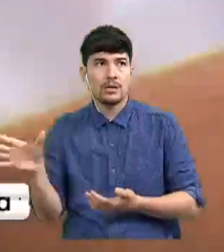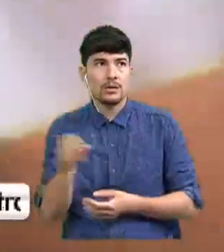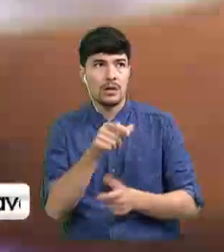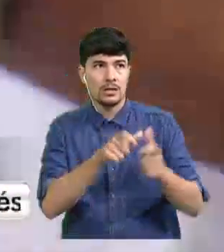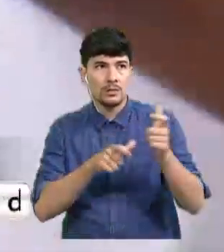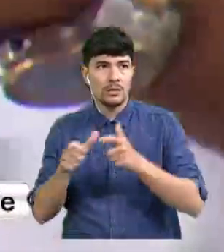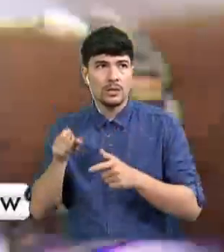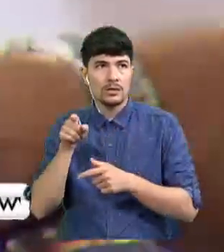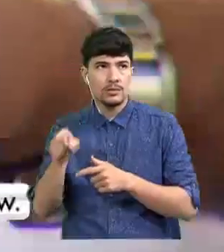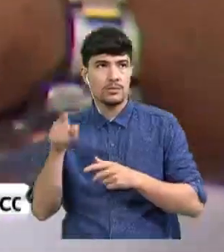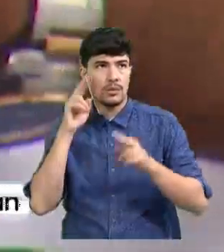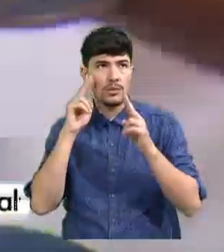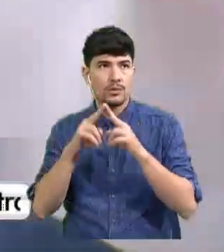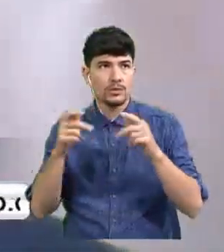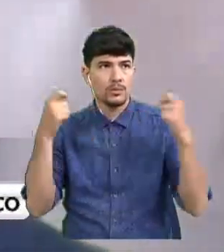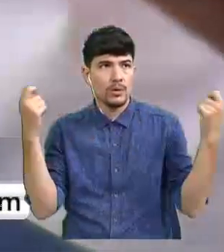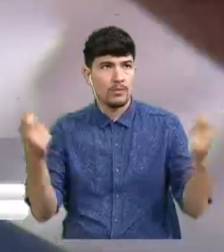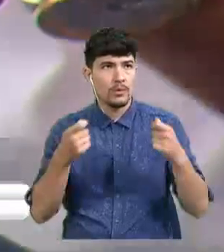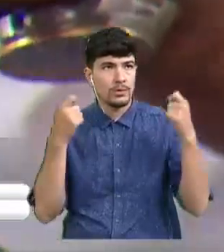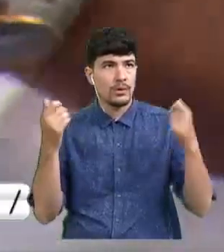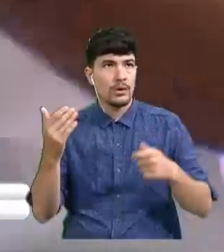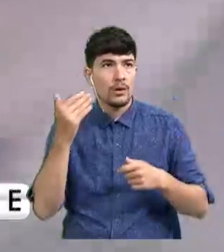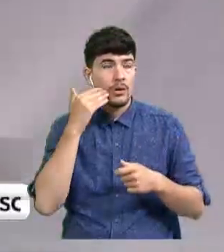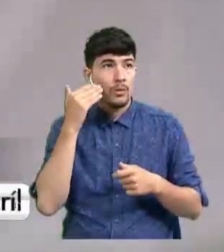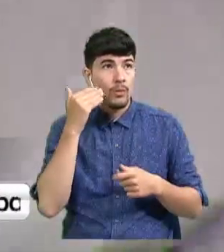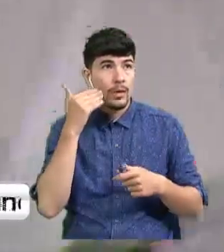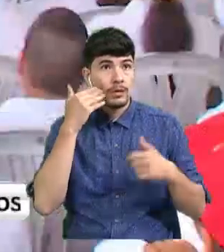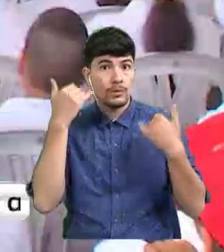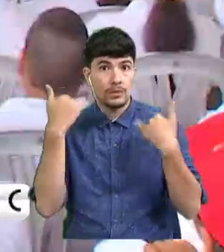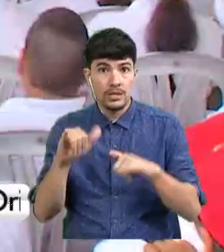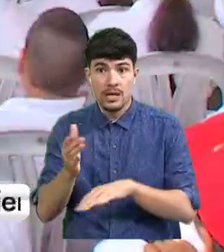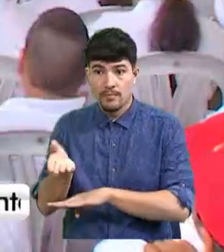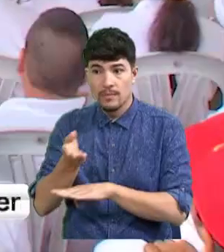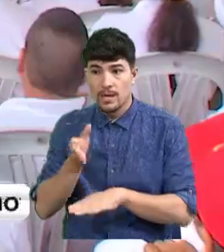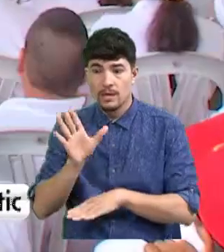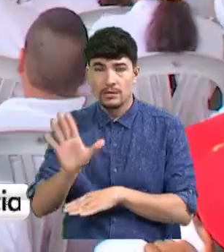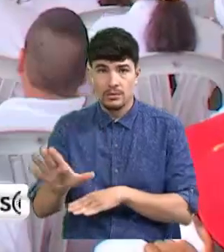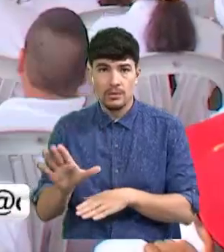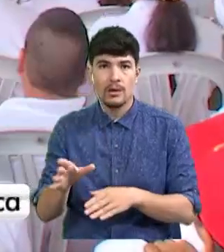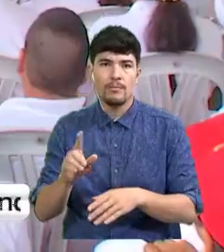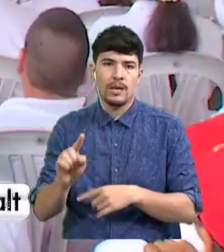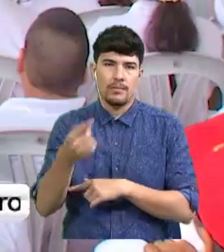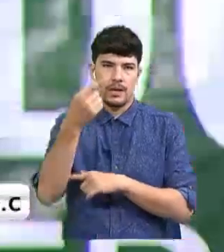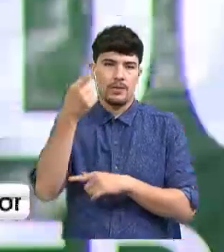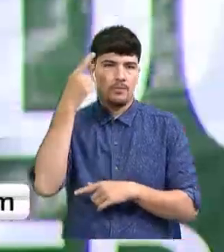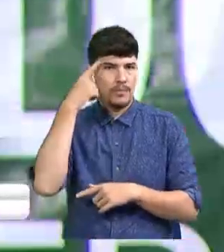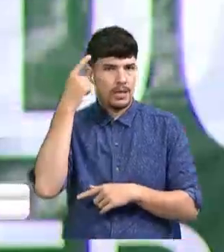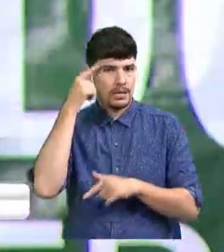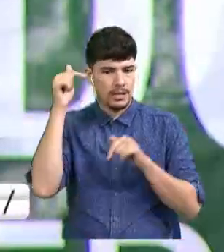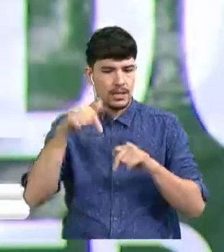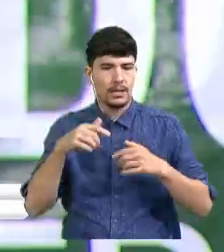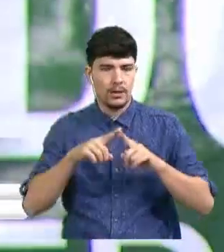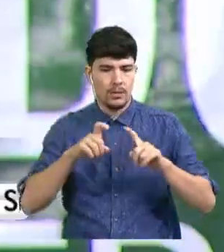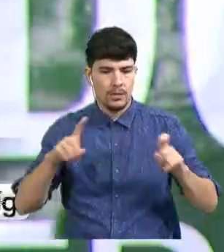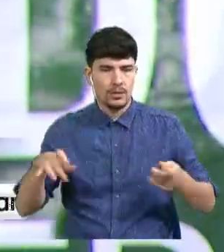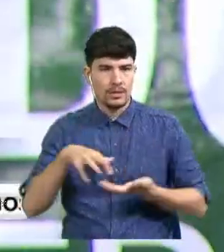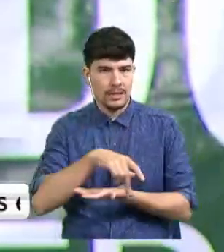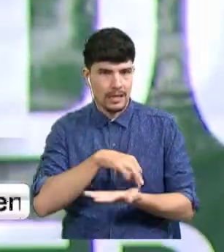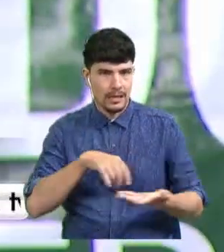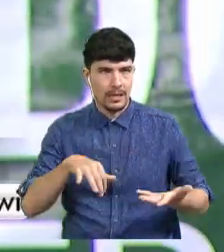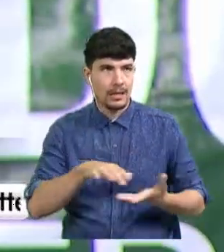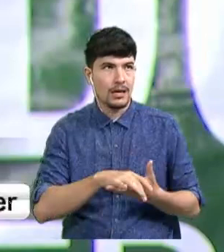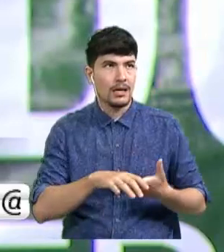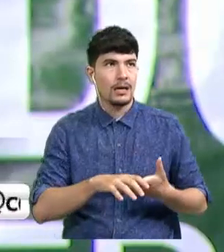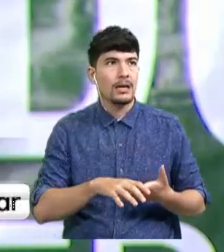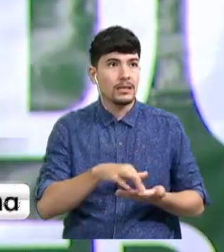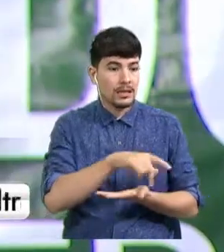que las conozcan, para que las promocionen, y cuando ellos vayan a hacer sus pedidos, su surtido, primero piensen en productos santandereanos. Santandereano,